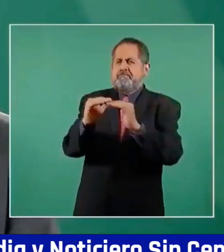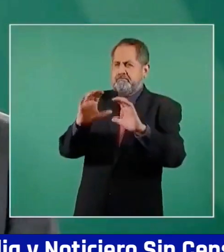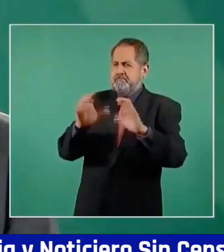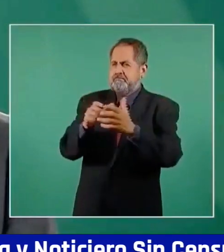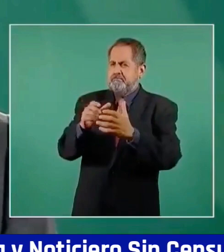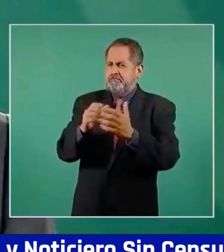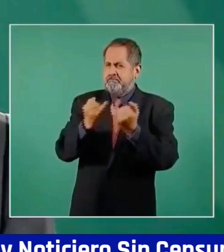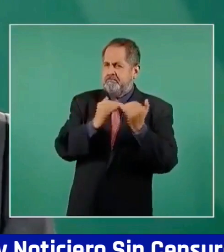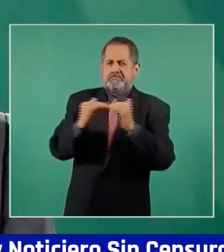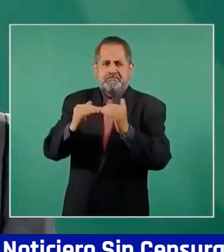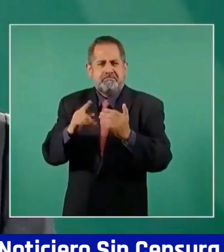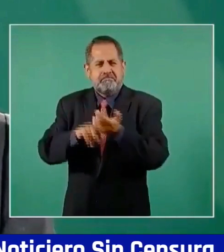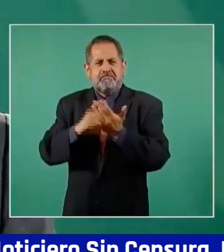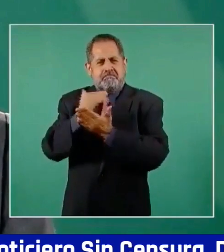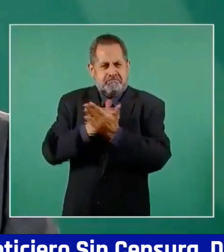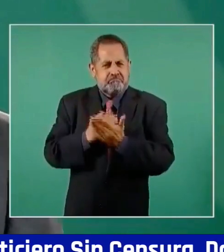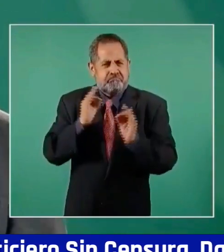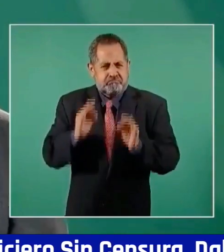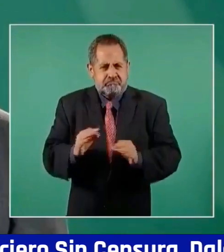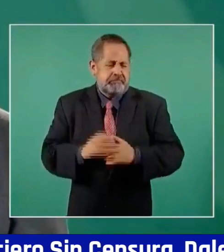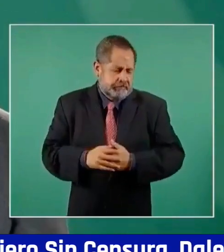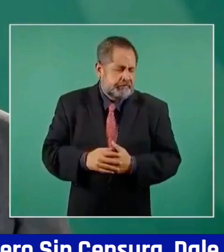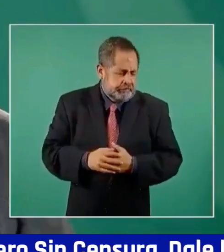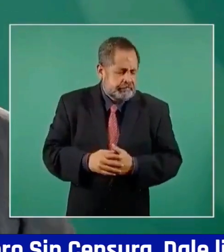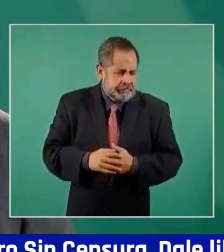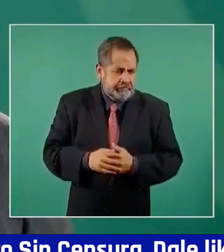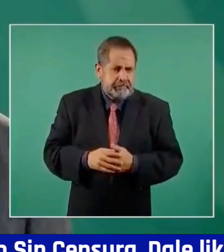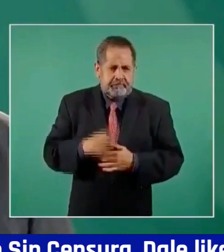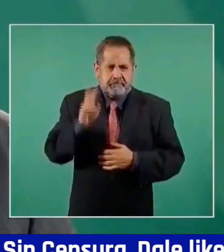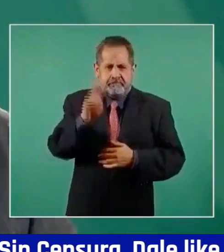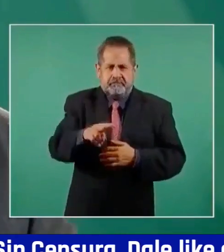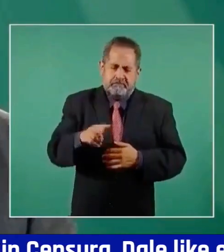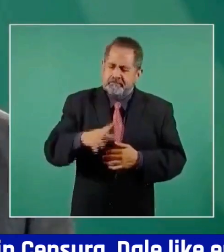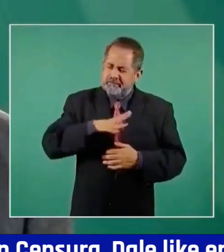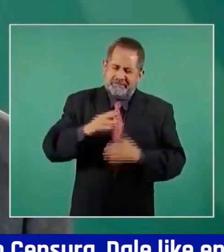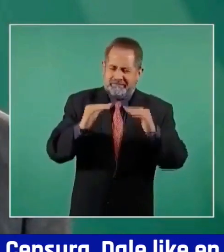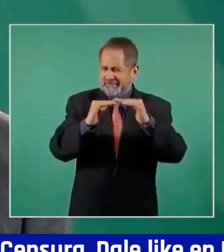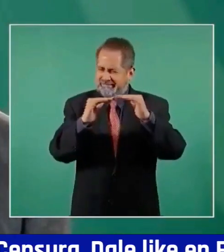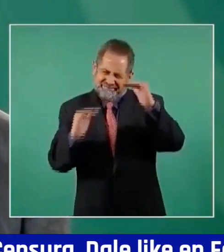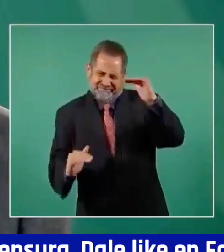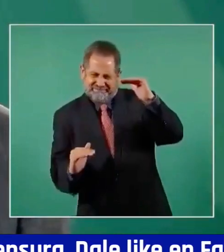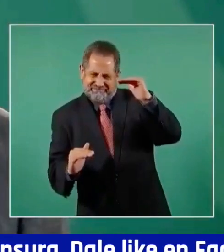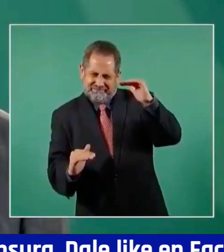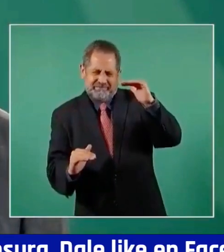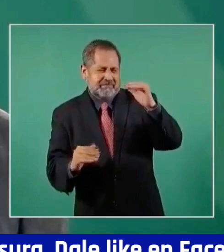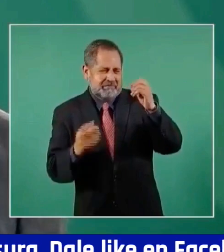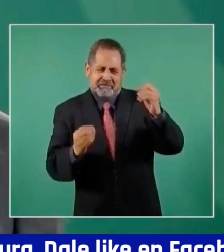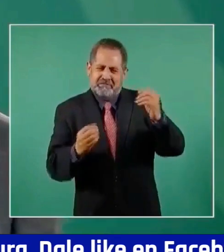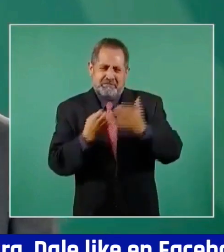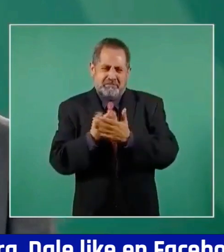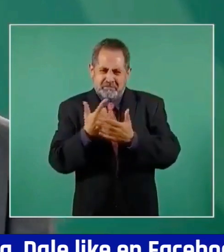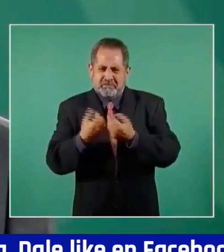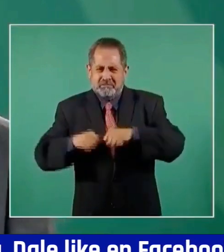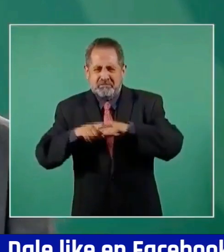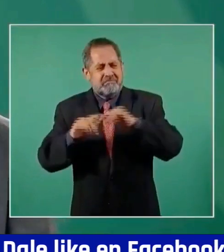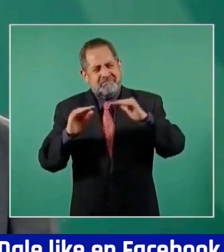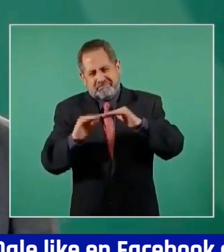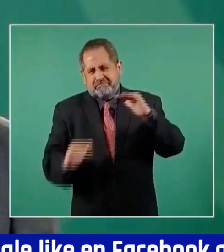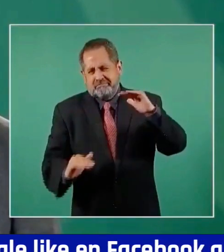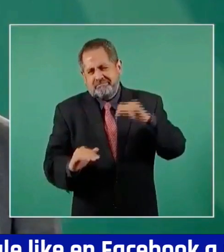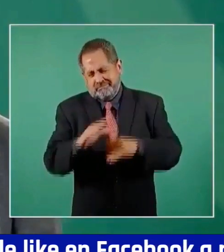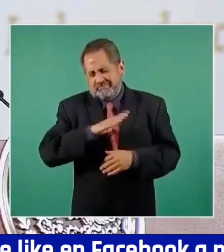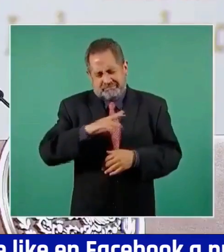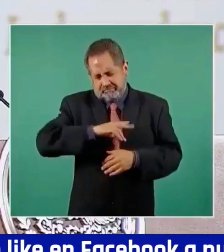menor. Hay una monstruosa desigualdad económica y social en el